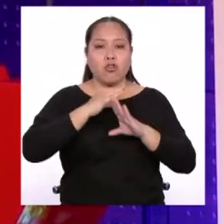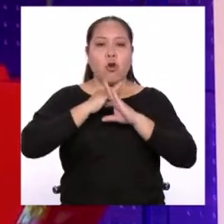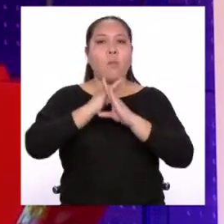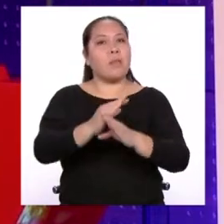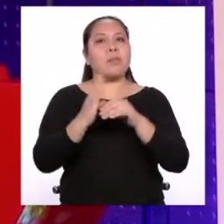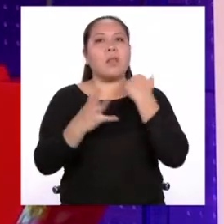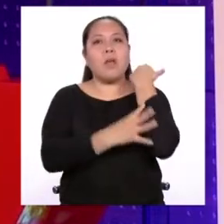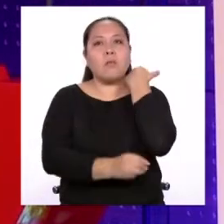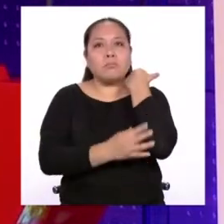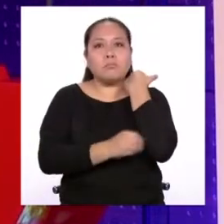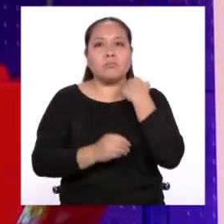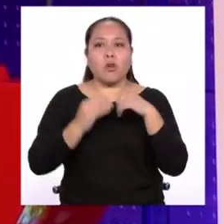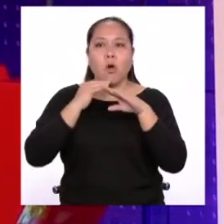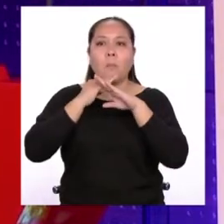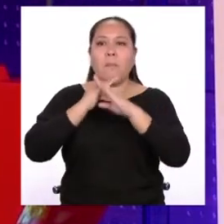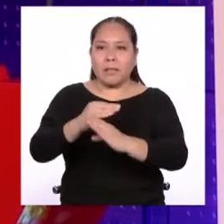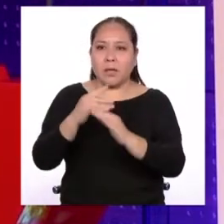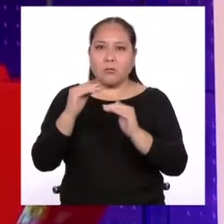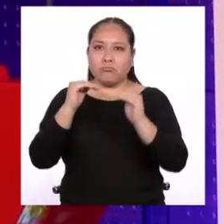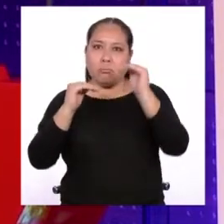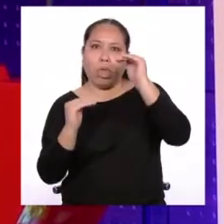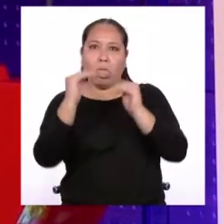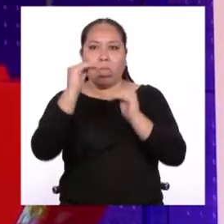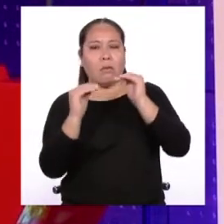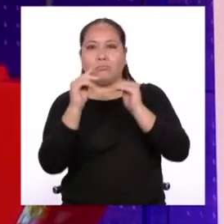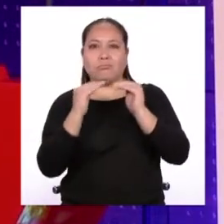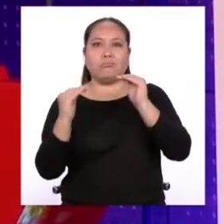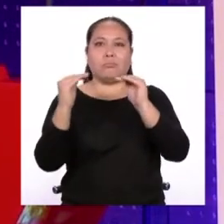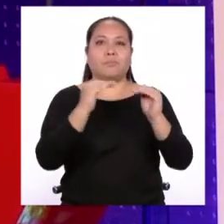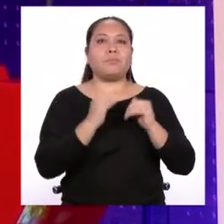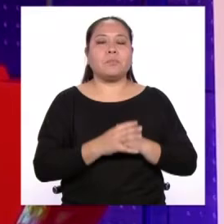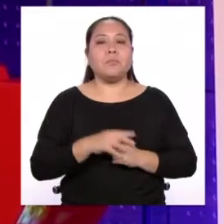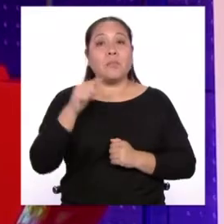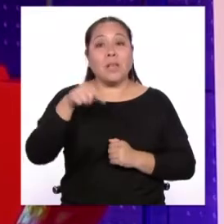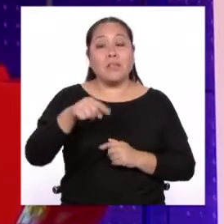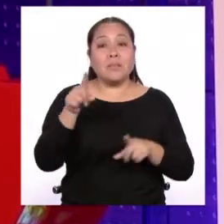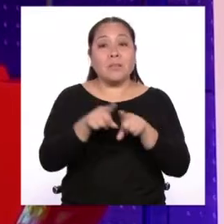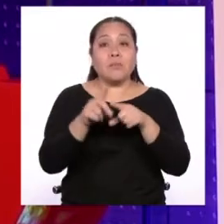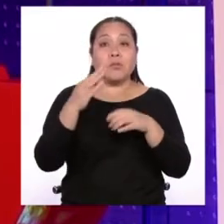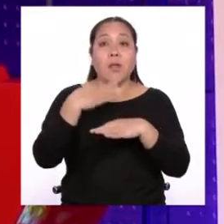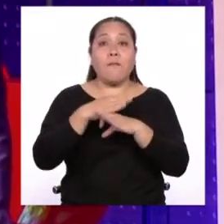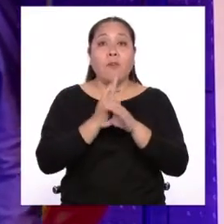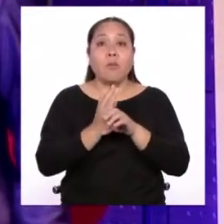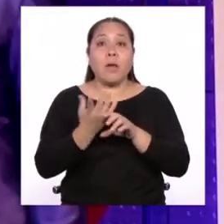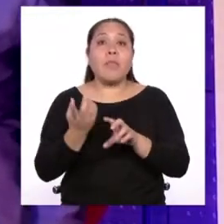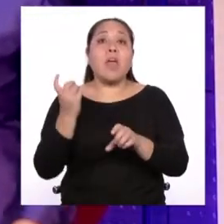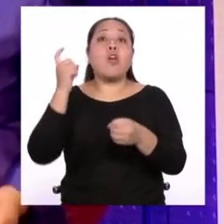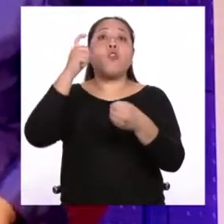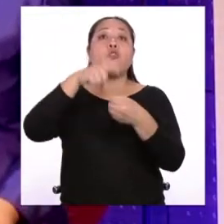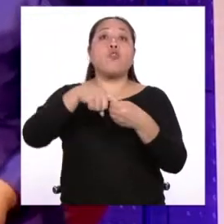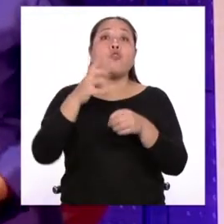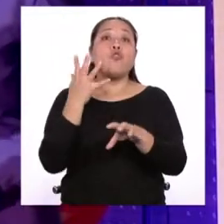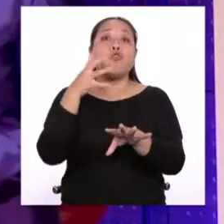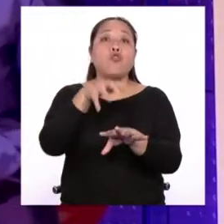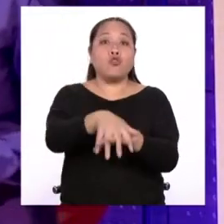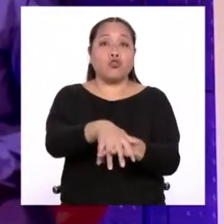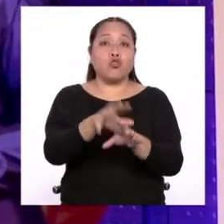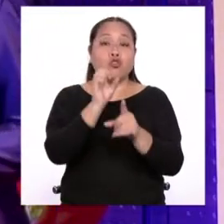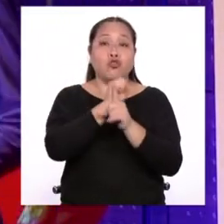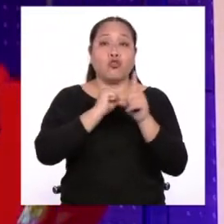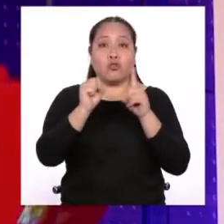es combatir las desigualdades y es también una forma de inclusión social y